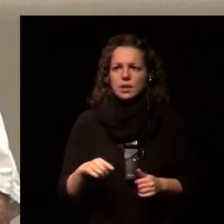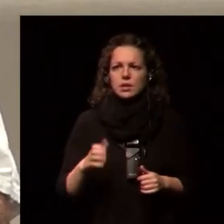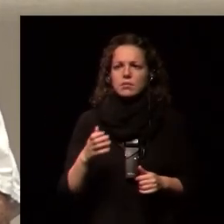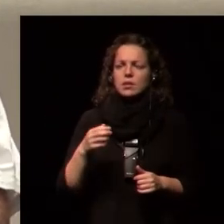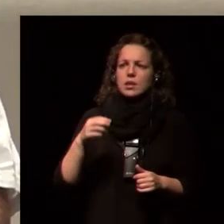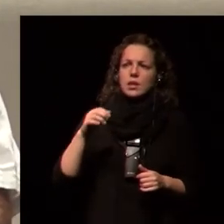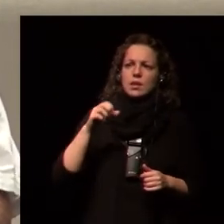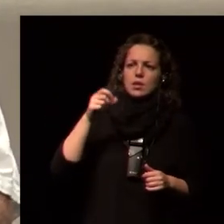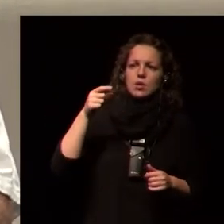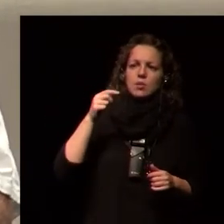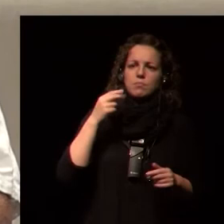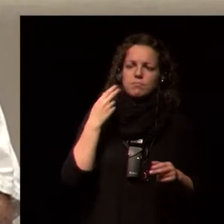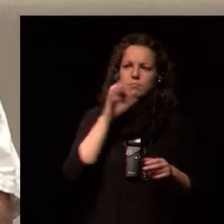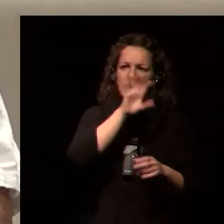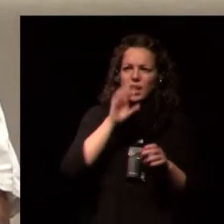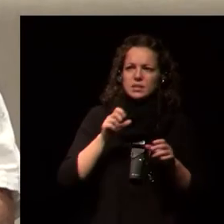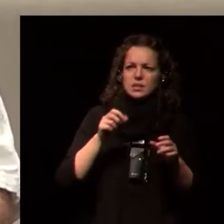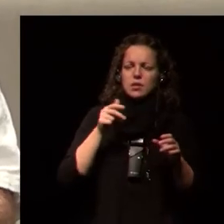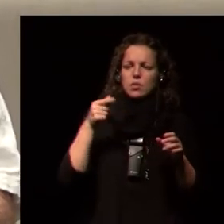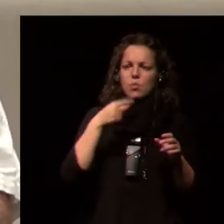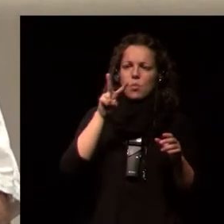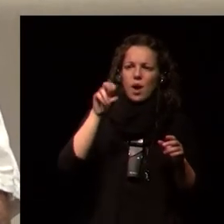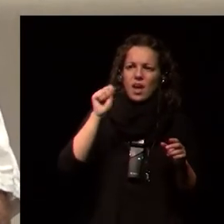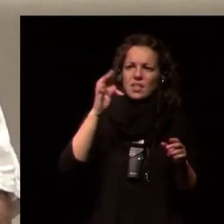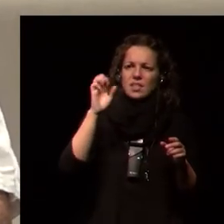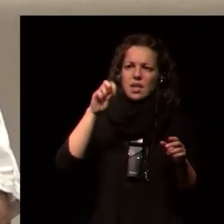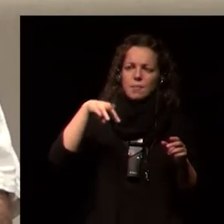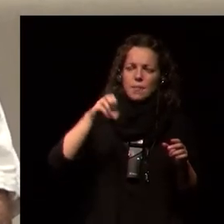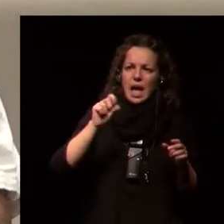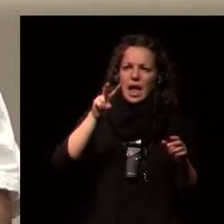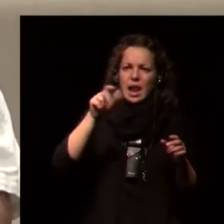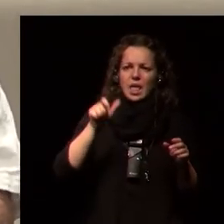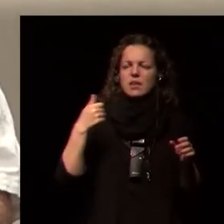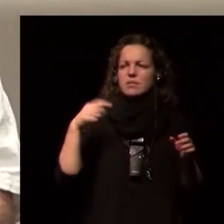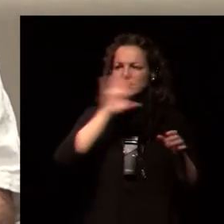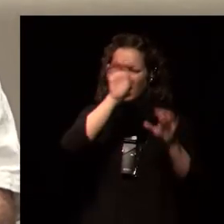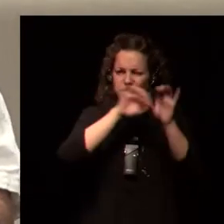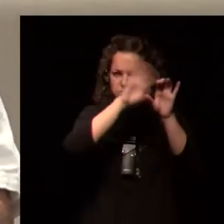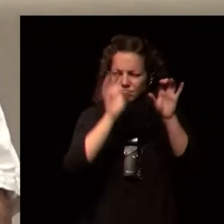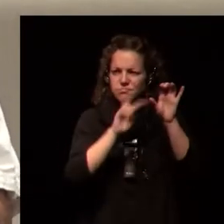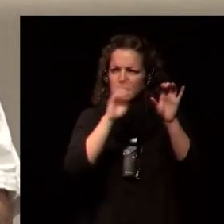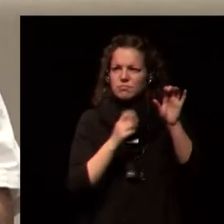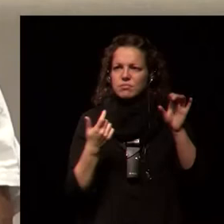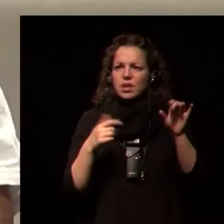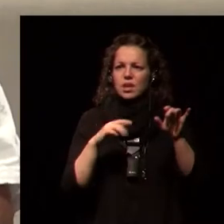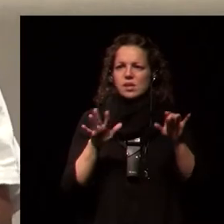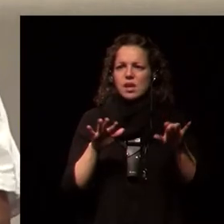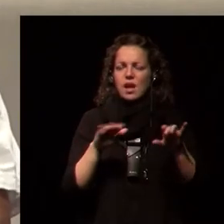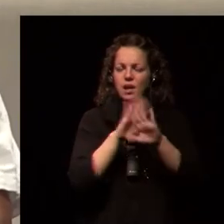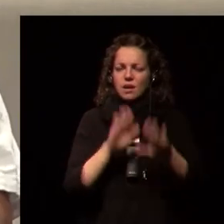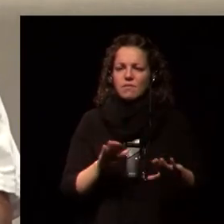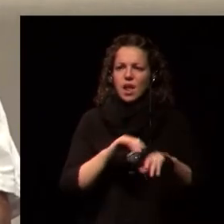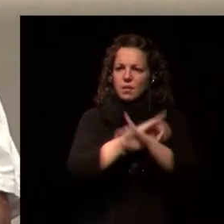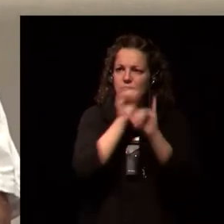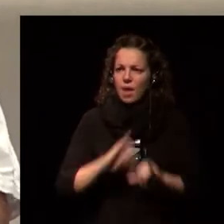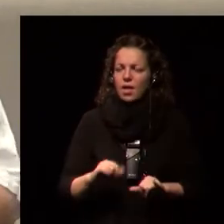Ruanda, Guatemala, la antigua Yugoslavia, entre otros. En algunos casos, los resultados han sido